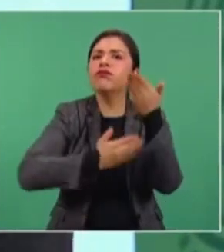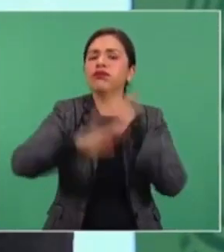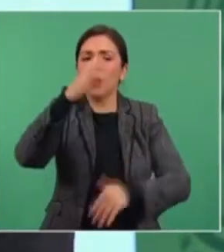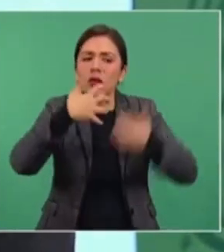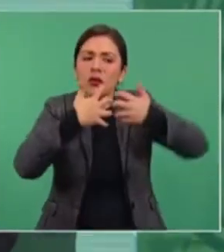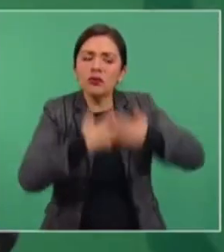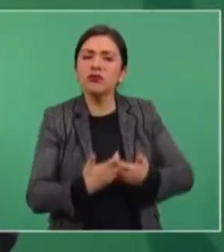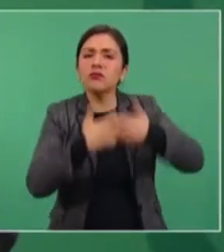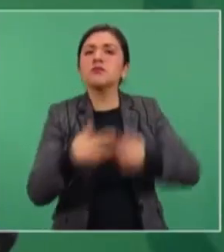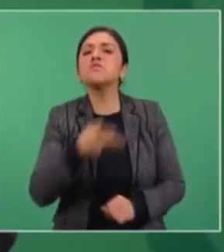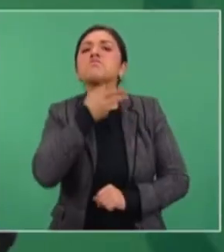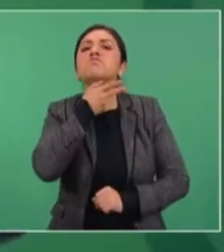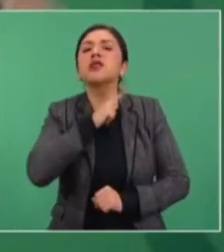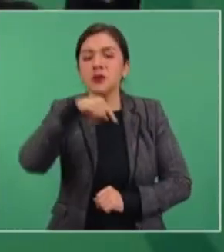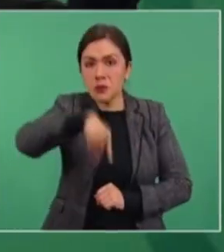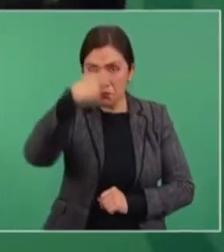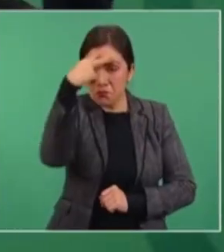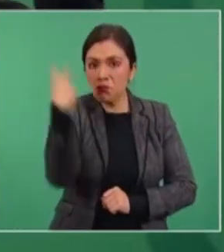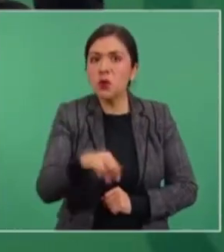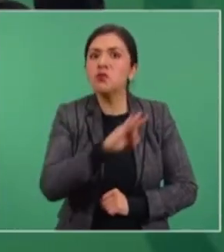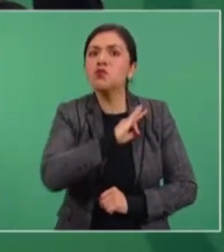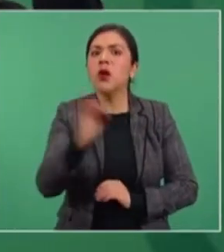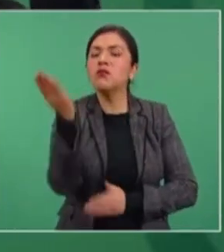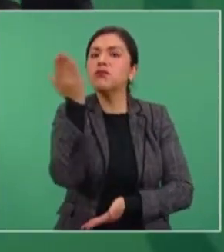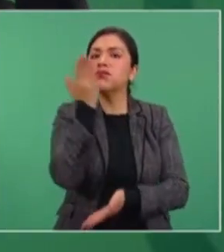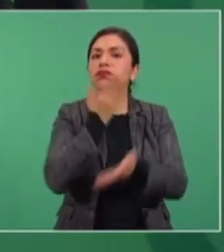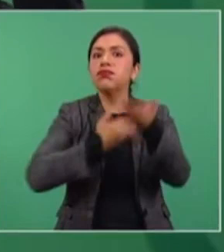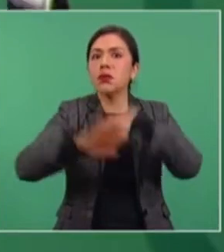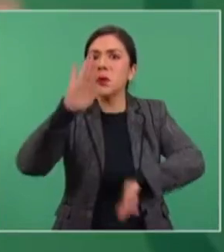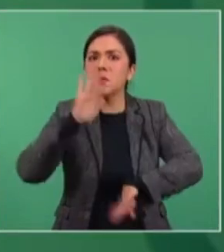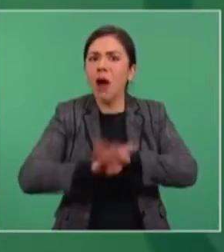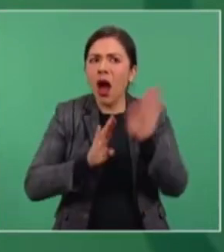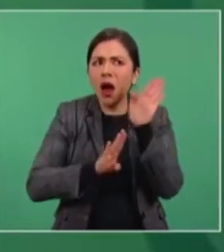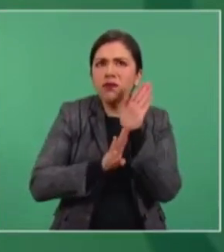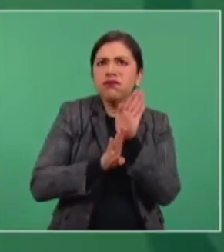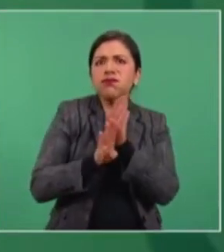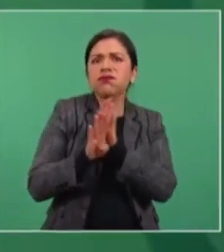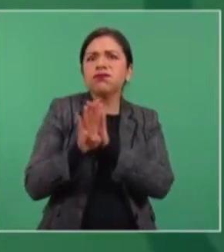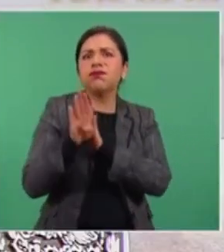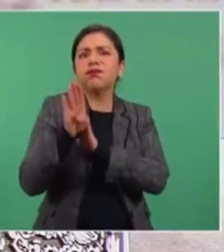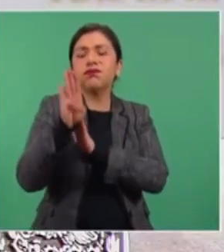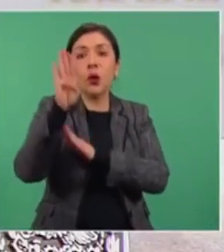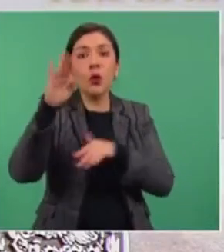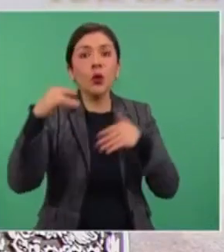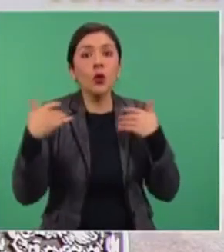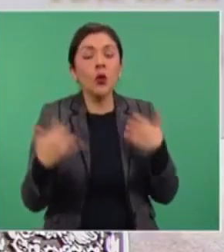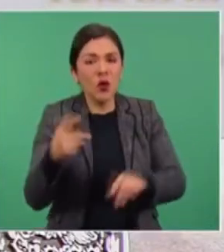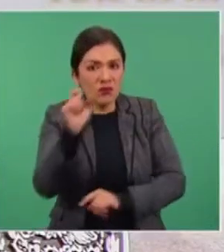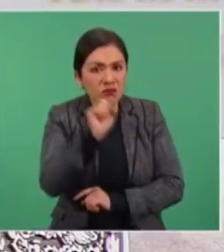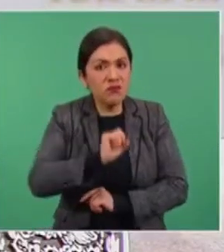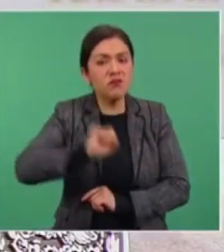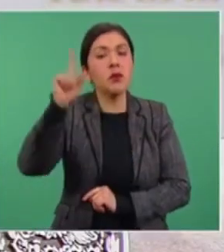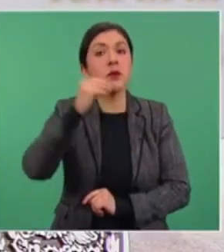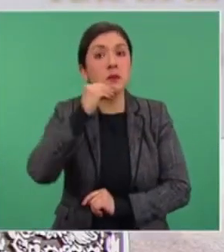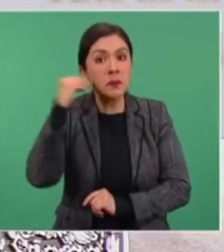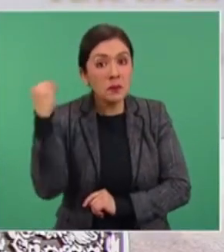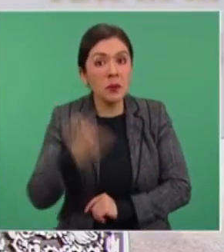petrolera y creció de manera extraordinaria.